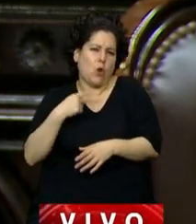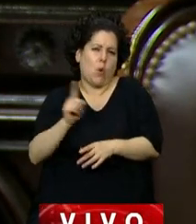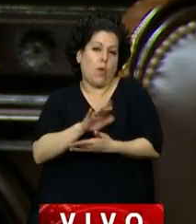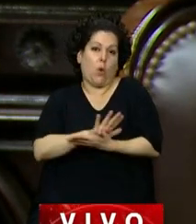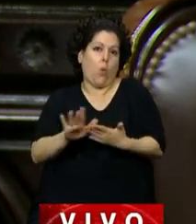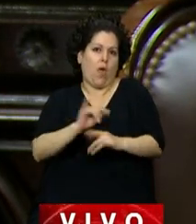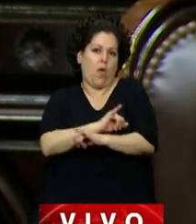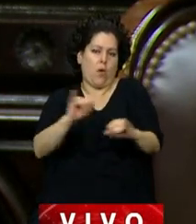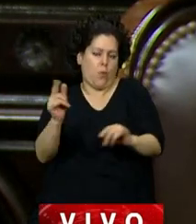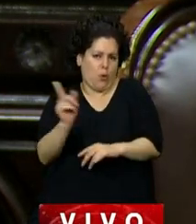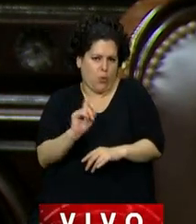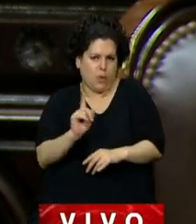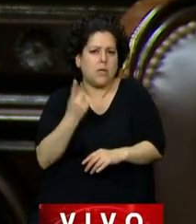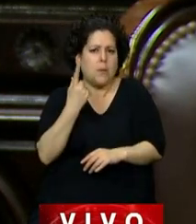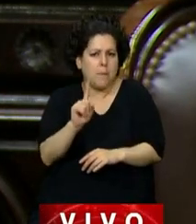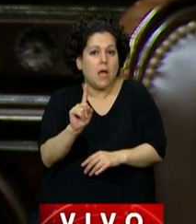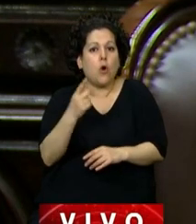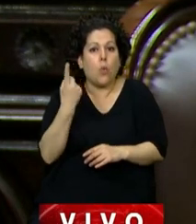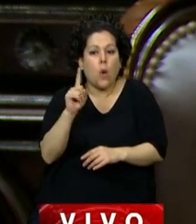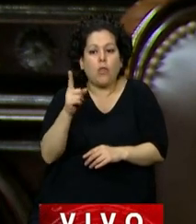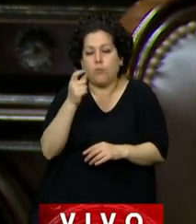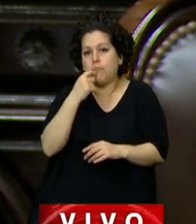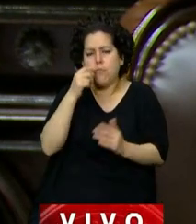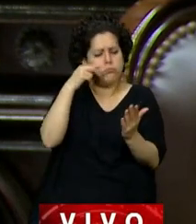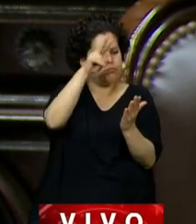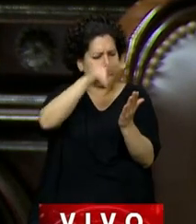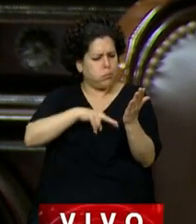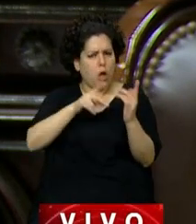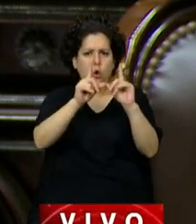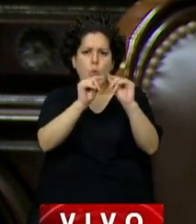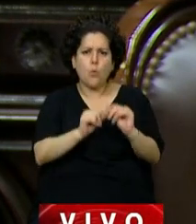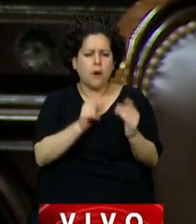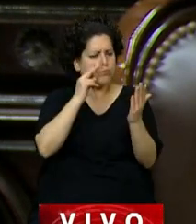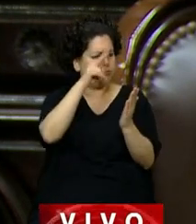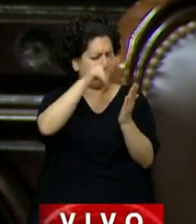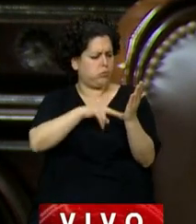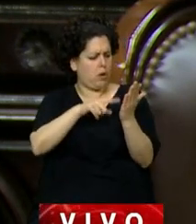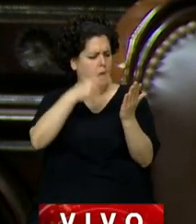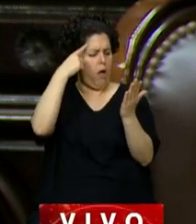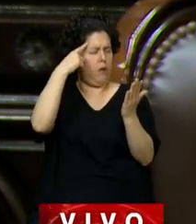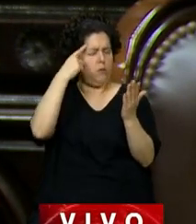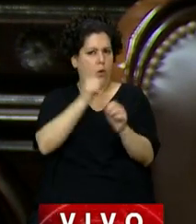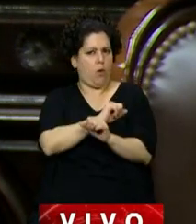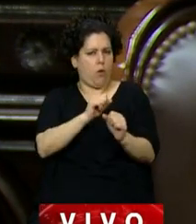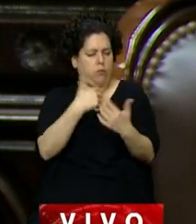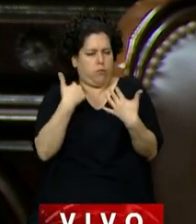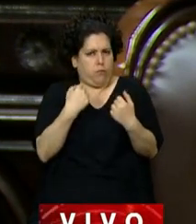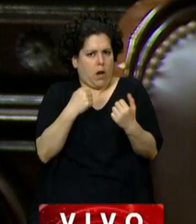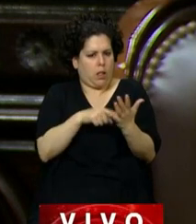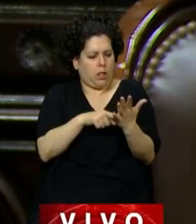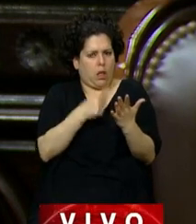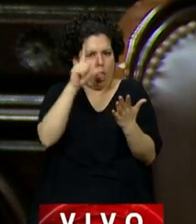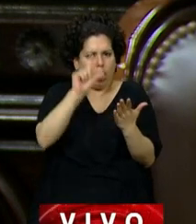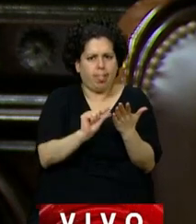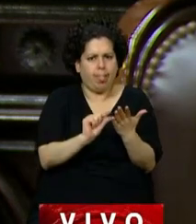y muchos preopinantes. Solo que cuando uno mira números proyectados, el cachetazo es brutal. Con estos